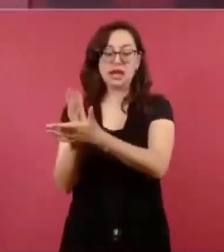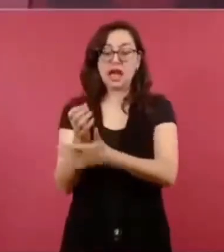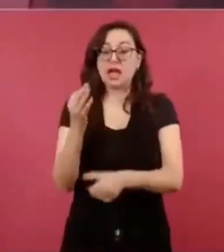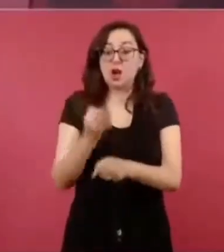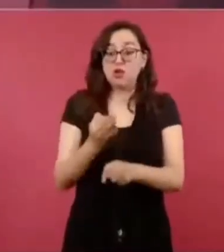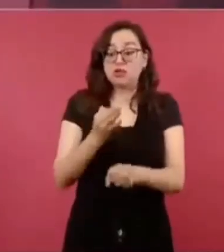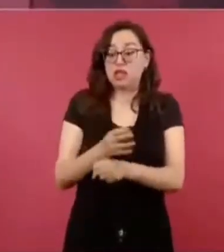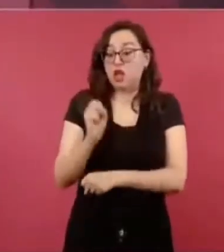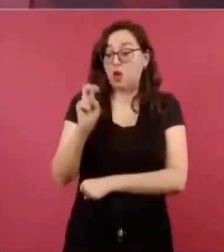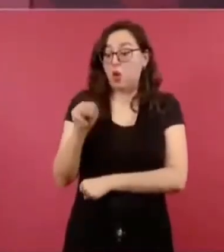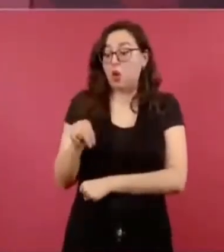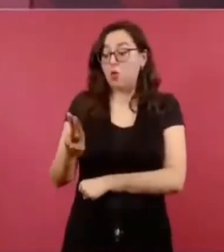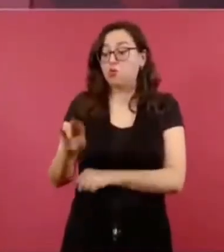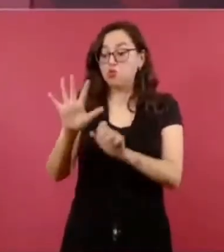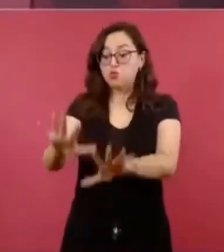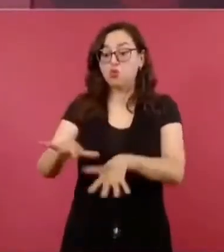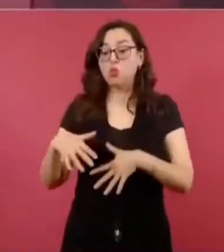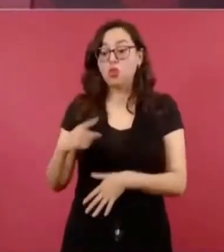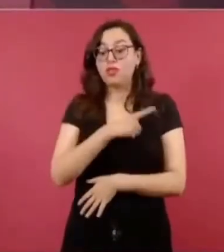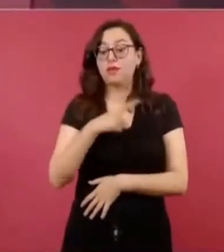propósitos, dos objetivos.